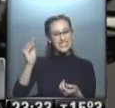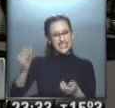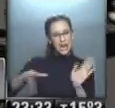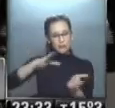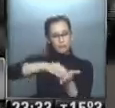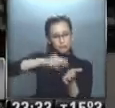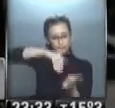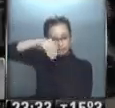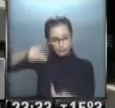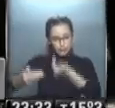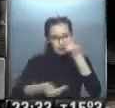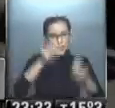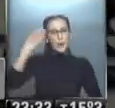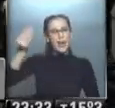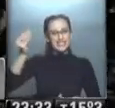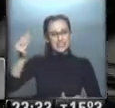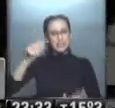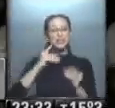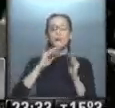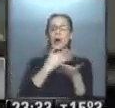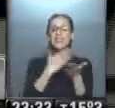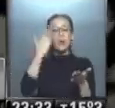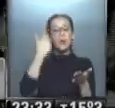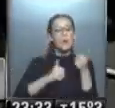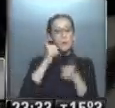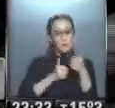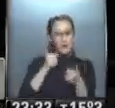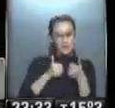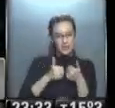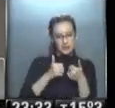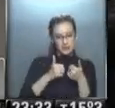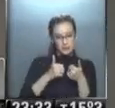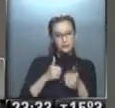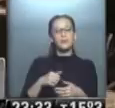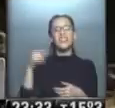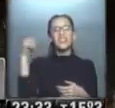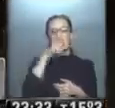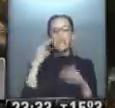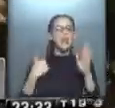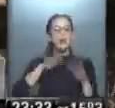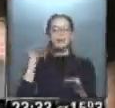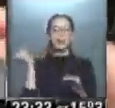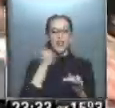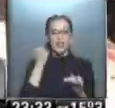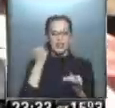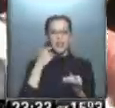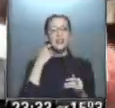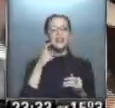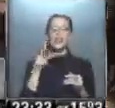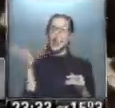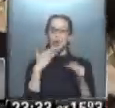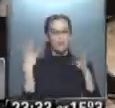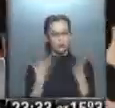de Libra. En la subasta participaron 9 empresas, entre ellas 7 de las 11 con mayor valor de mercado en el